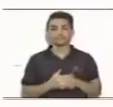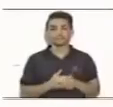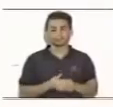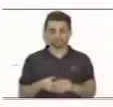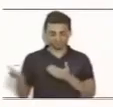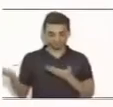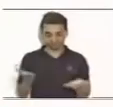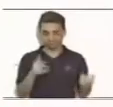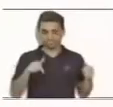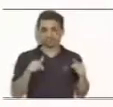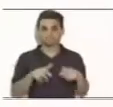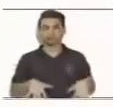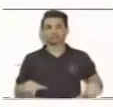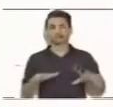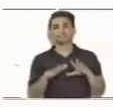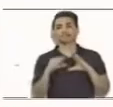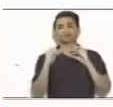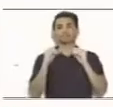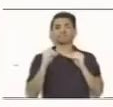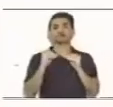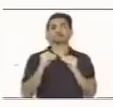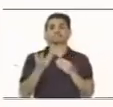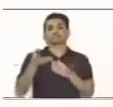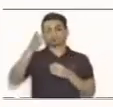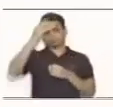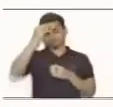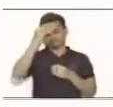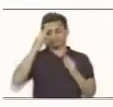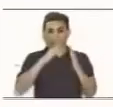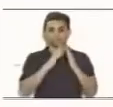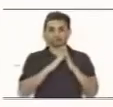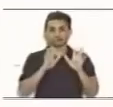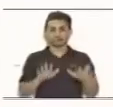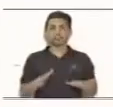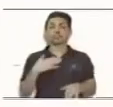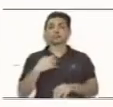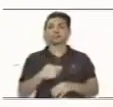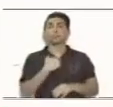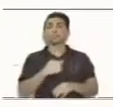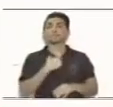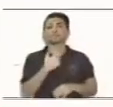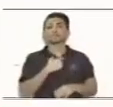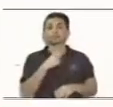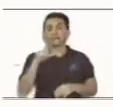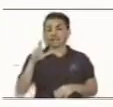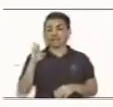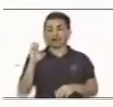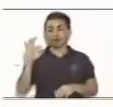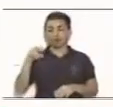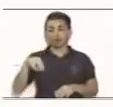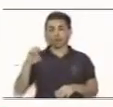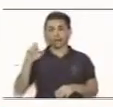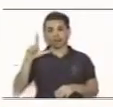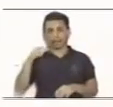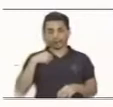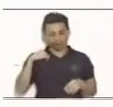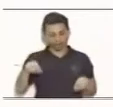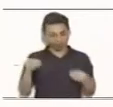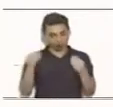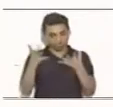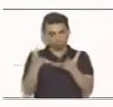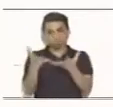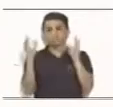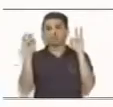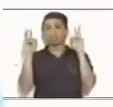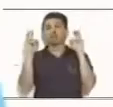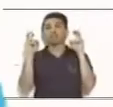Bienvenidos a este espacio educativo Aprende en Casa. Soy el profesor Leonel Rivera y en esta oportunidad desarrollaré con ustedes el